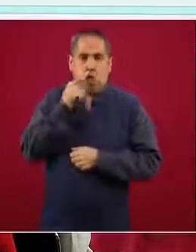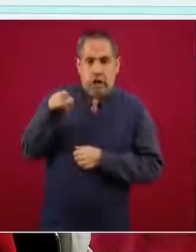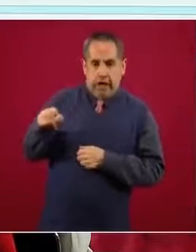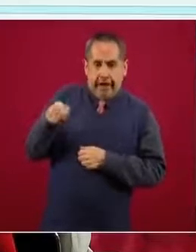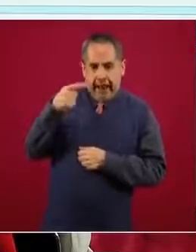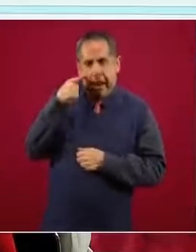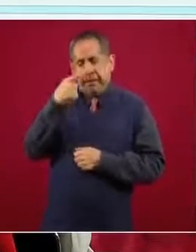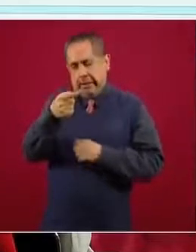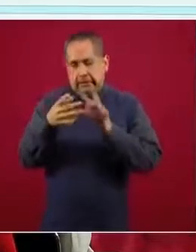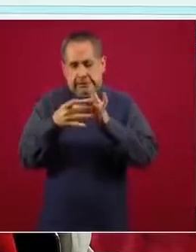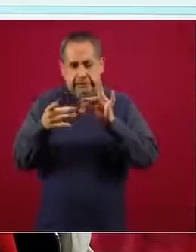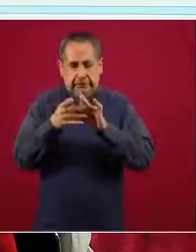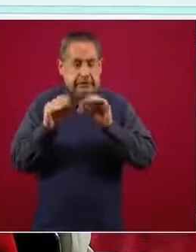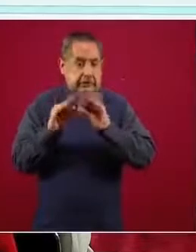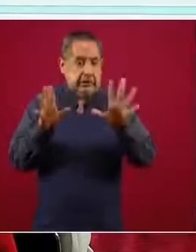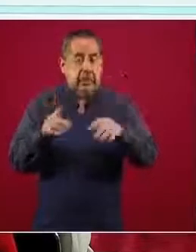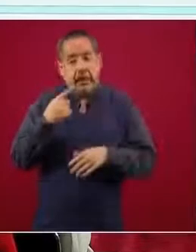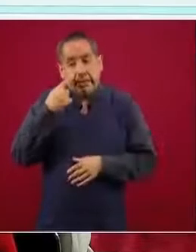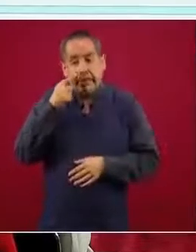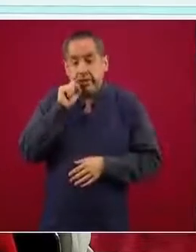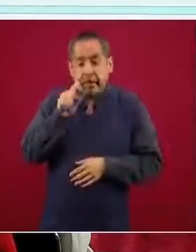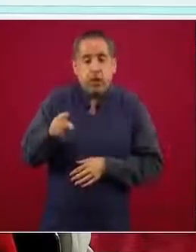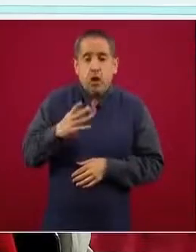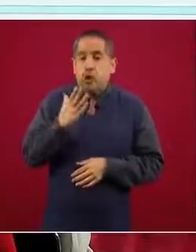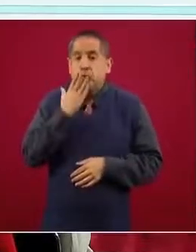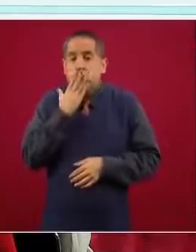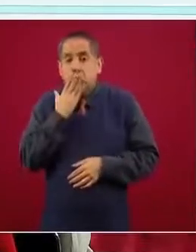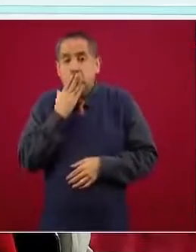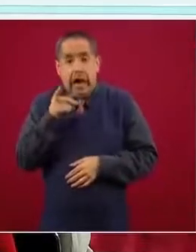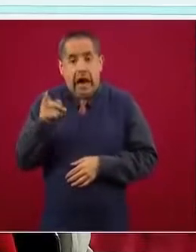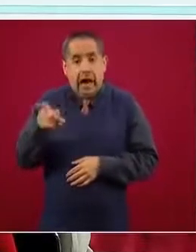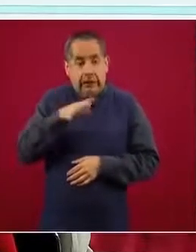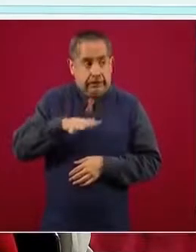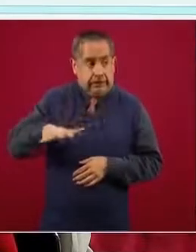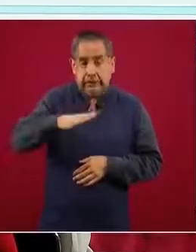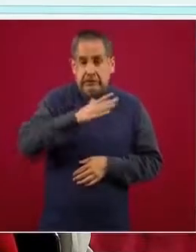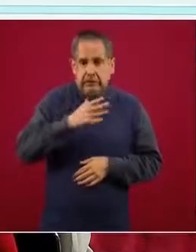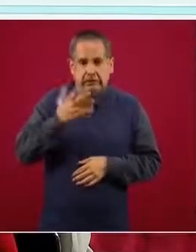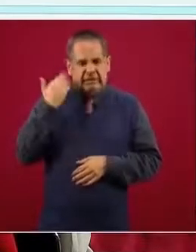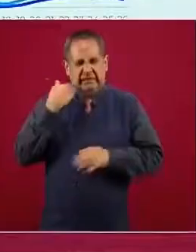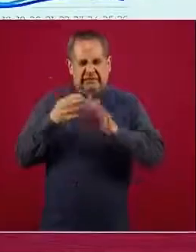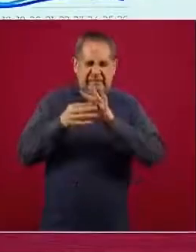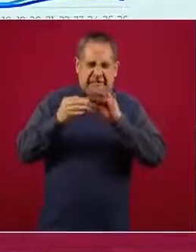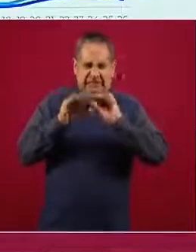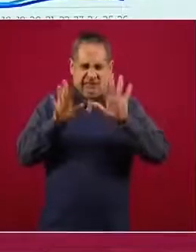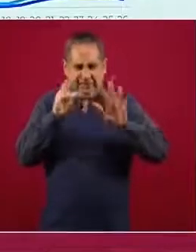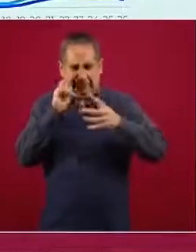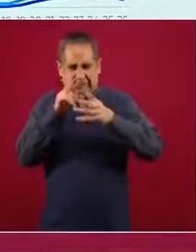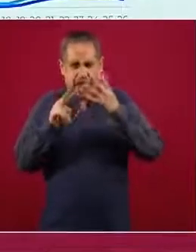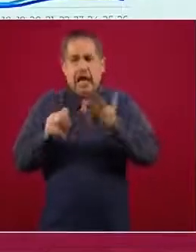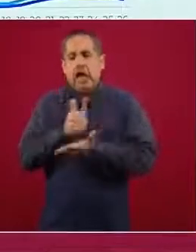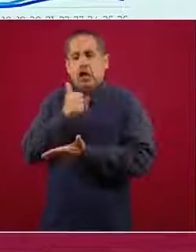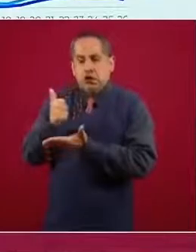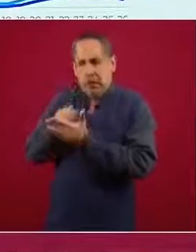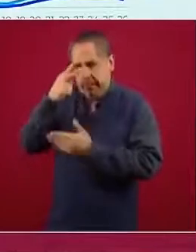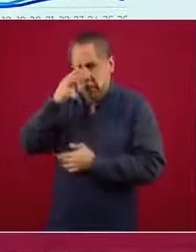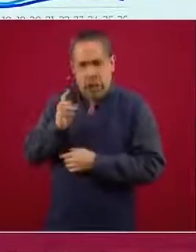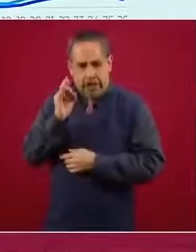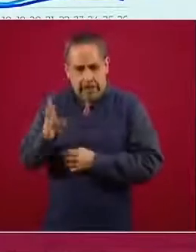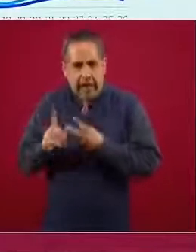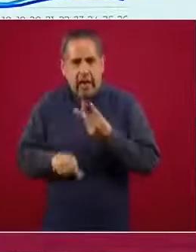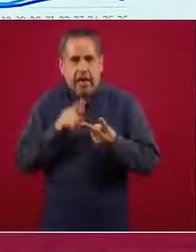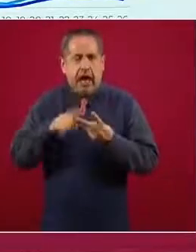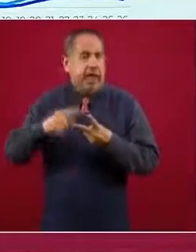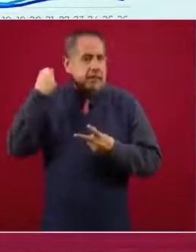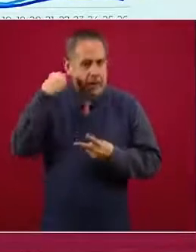de Sonora. Y también Sonora, como hemos estado viendo en las gráficas, así como en un momento presentamos Ciudad de México,